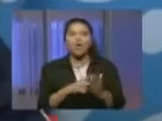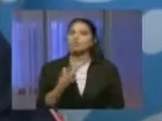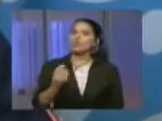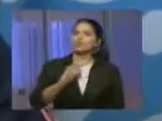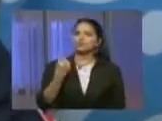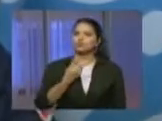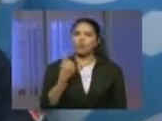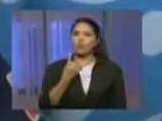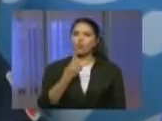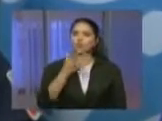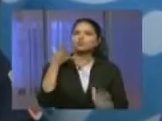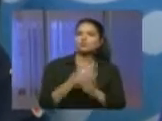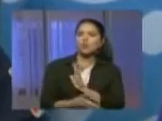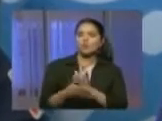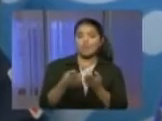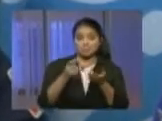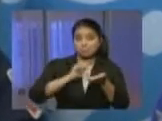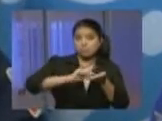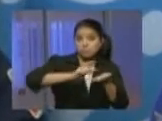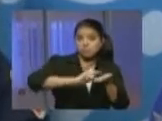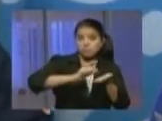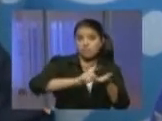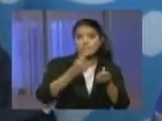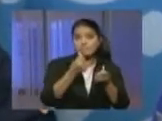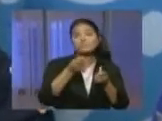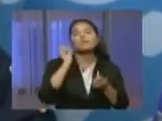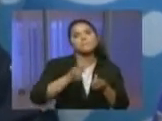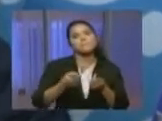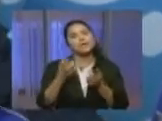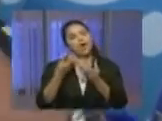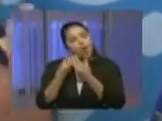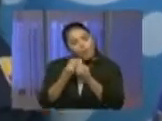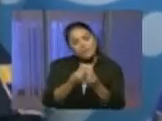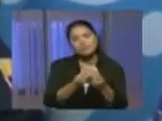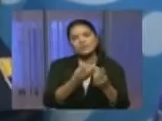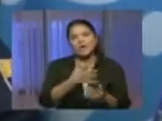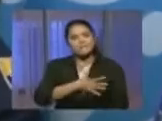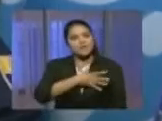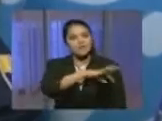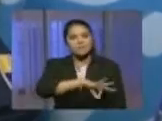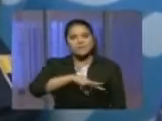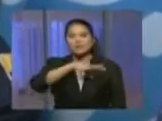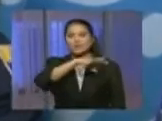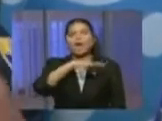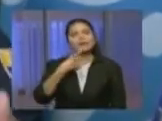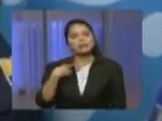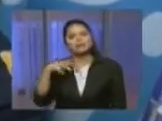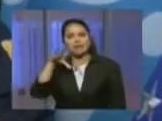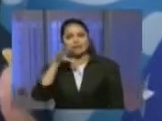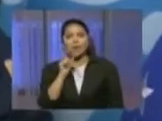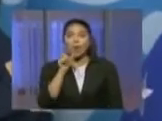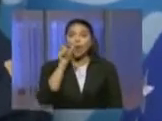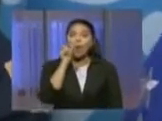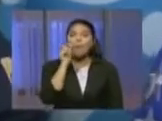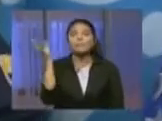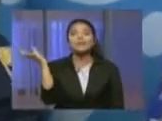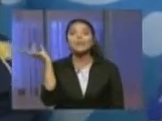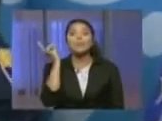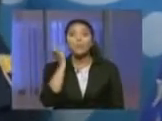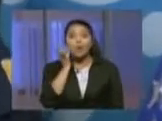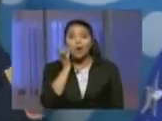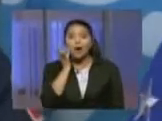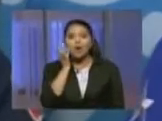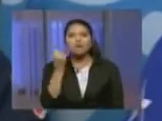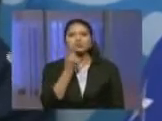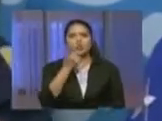desde el punto de vista material presidente sino el punto de vista del acompañamiento espiritual entendiendo que el hombre y la mujer no solamente